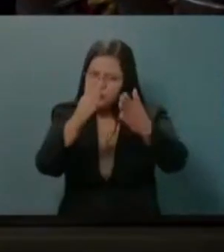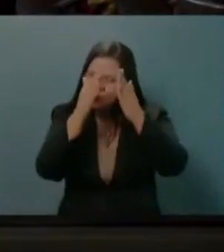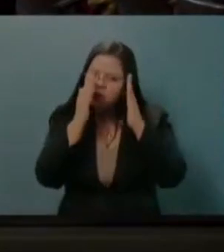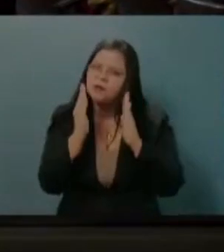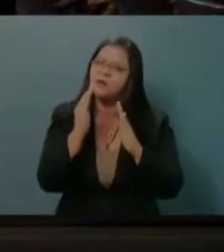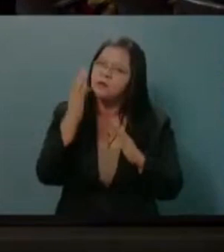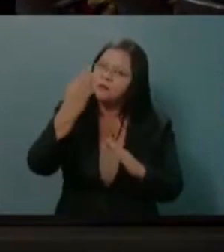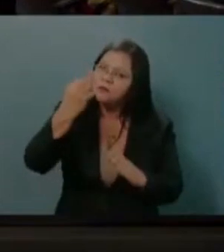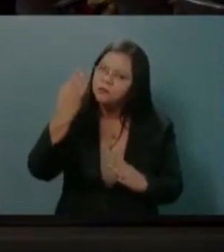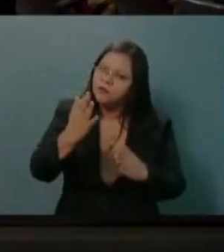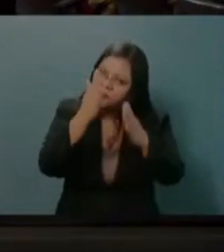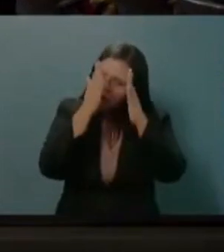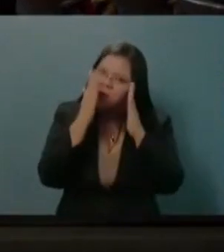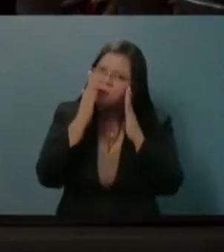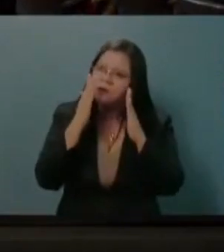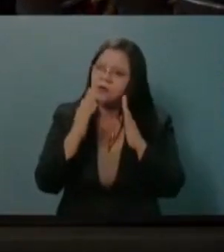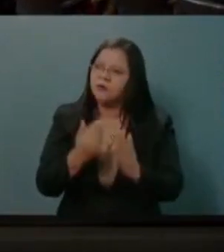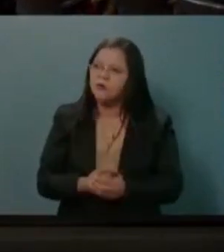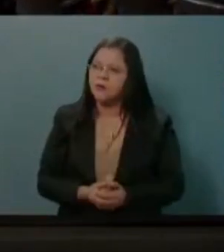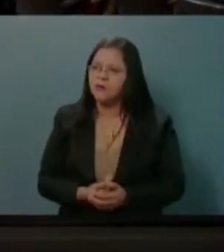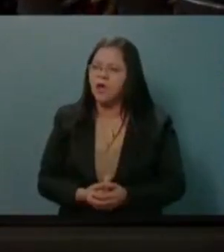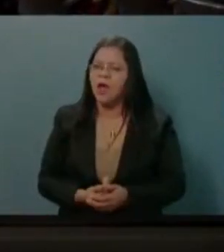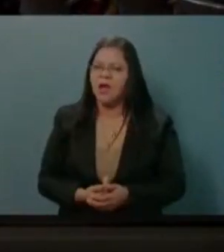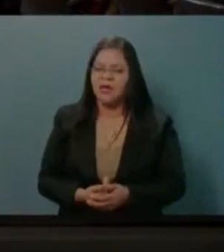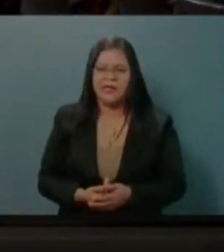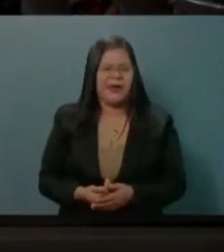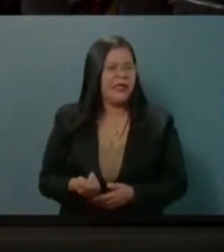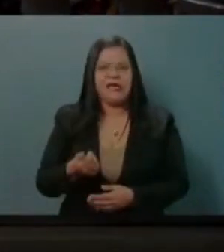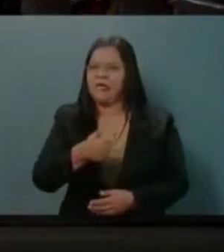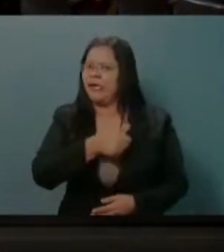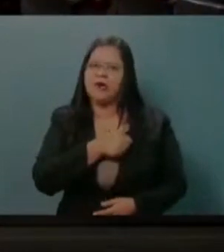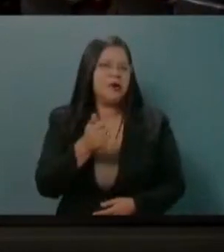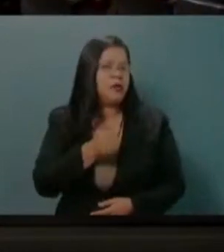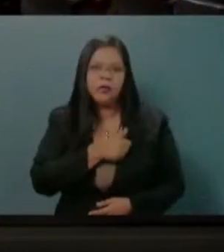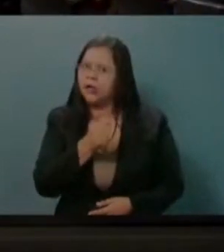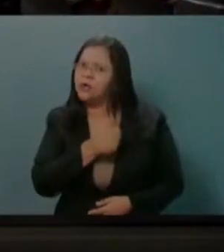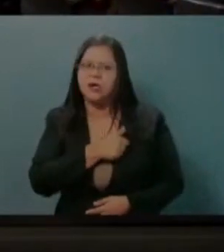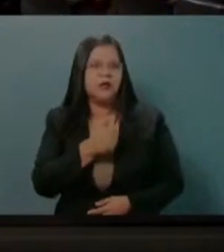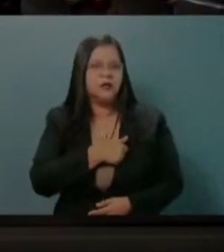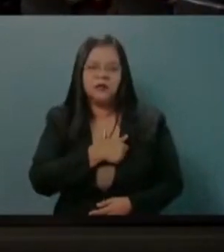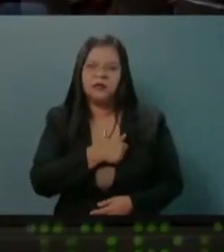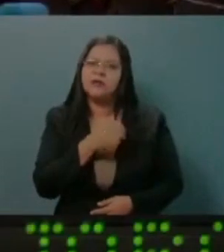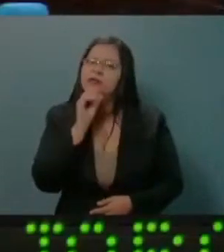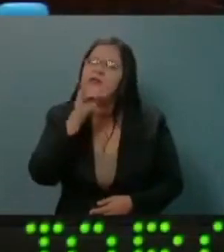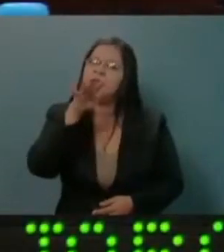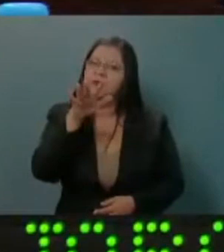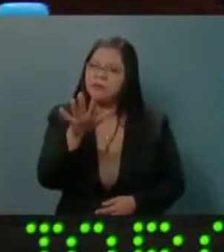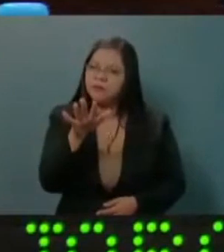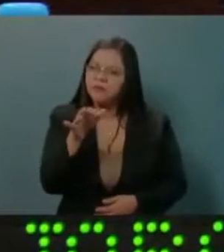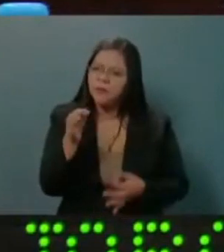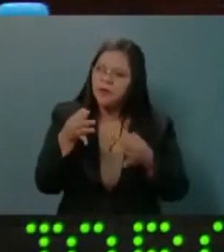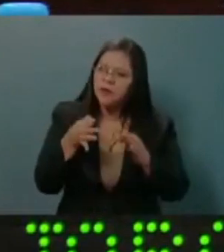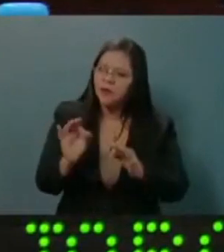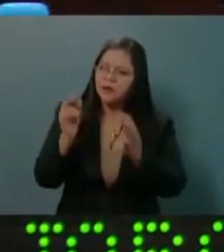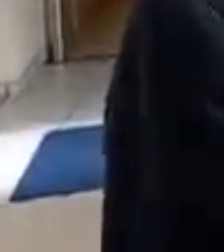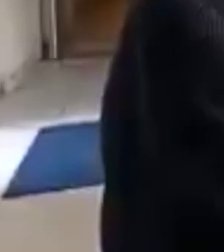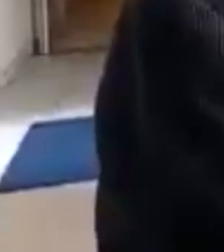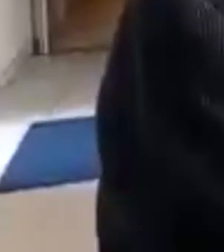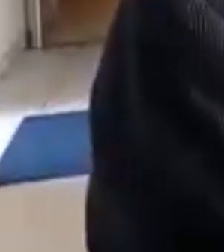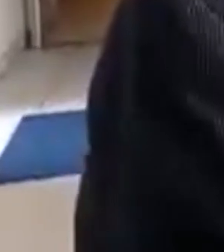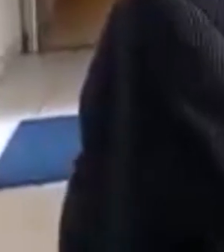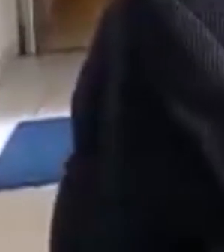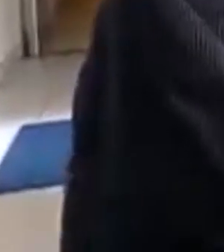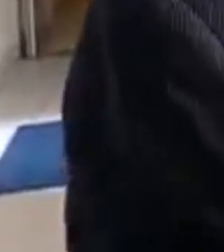bien óiganlo bien es irresponsable hablar de modalidades de contratación